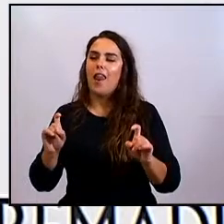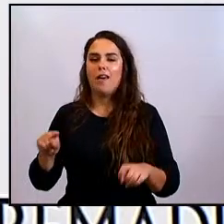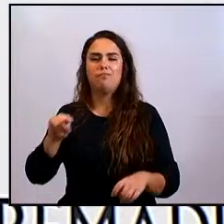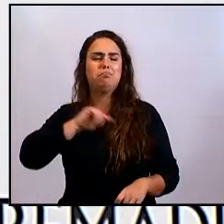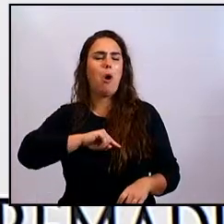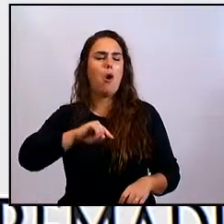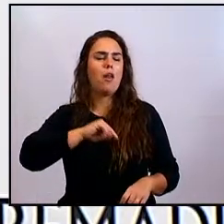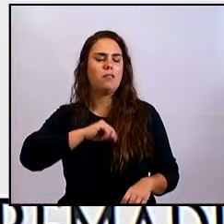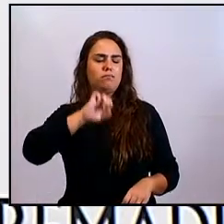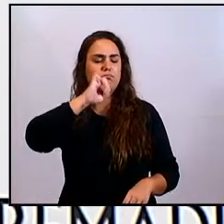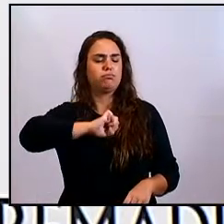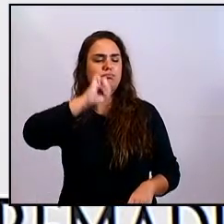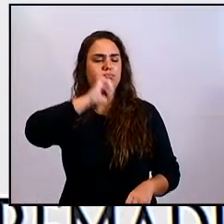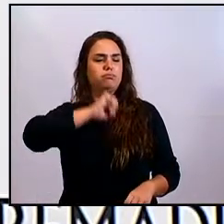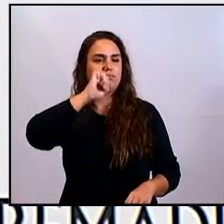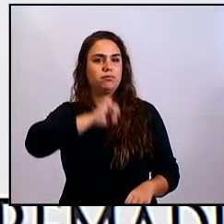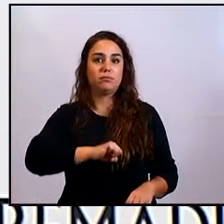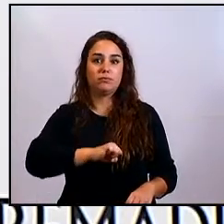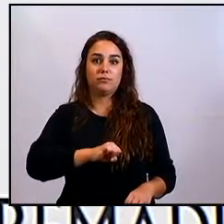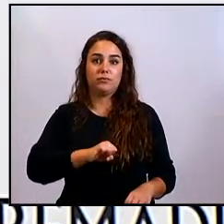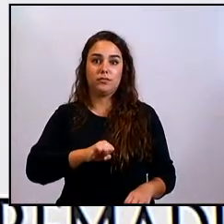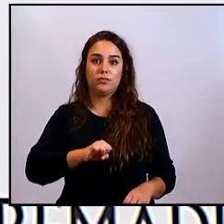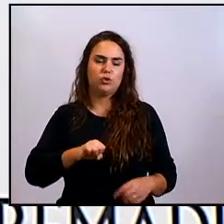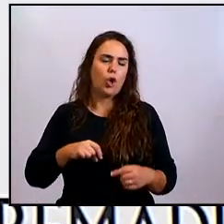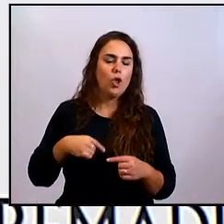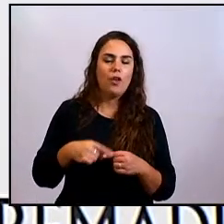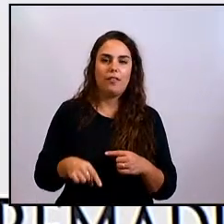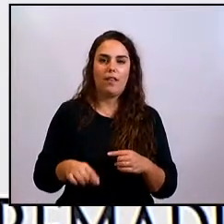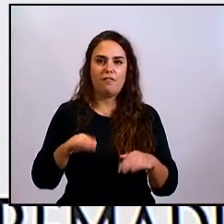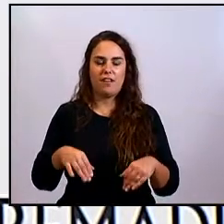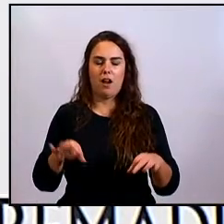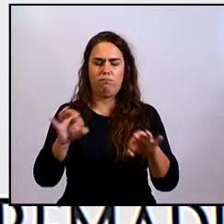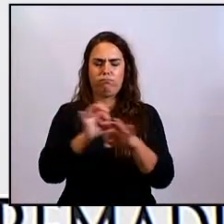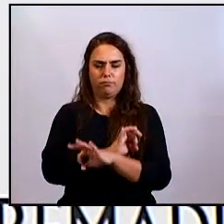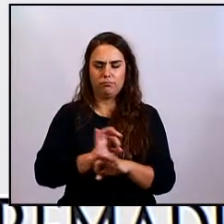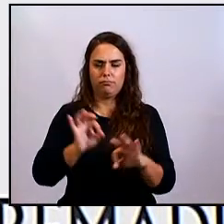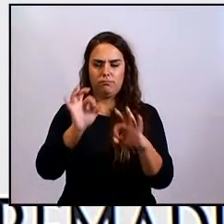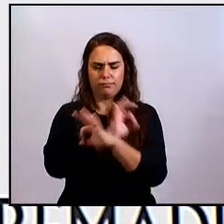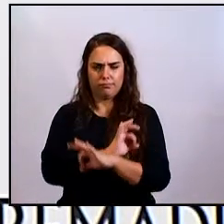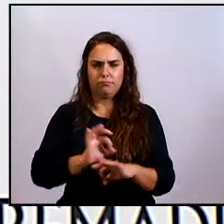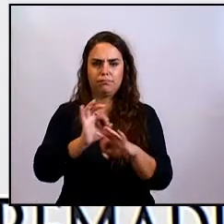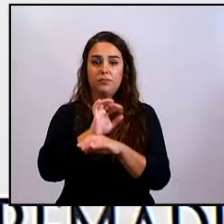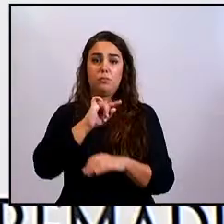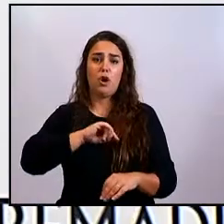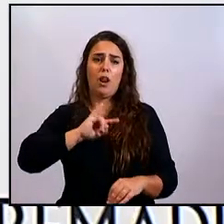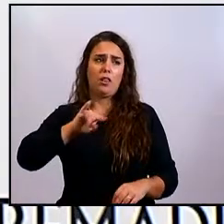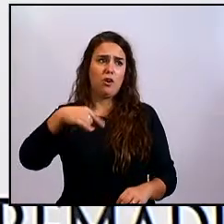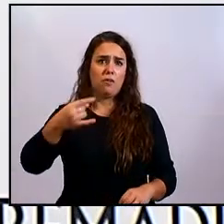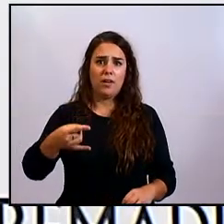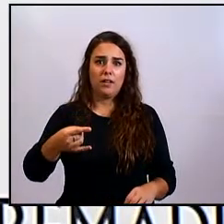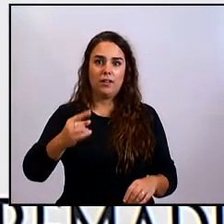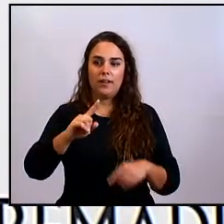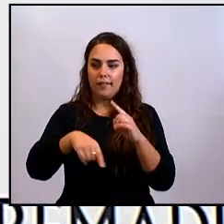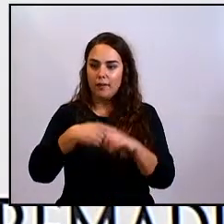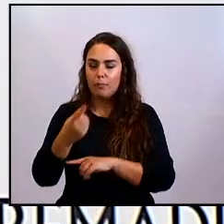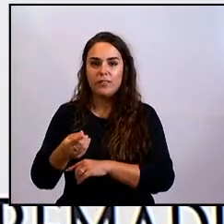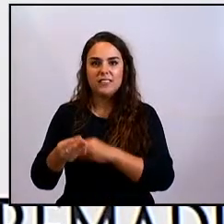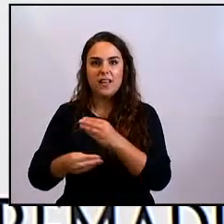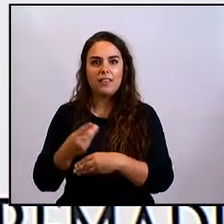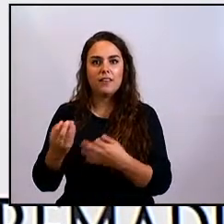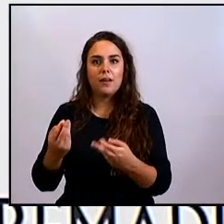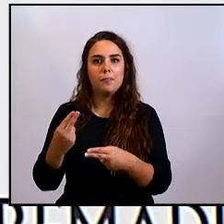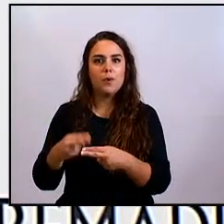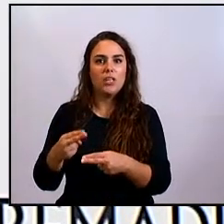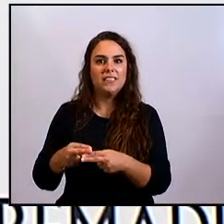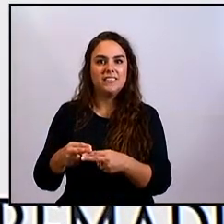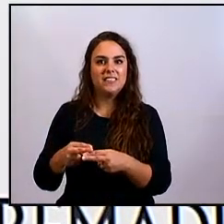moralidad, todo el día con esas contradicciones y esa doble moral, y luego hacer política